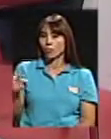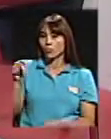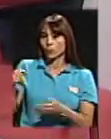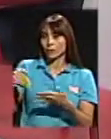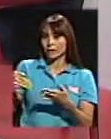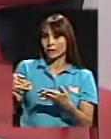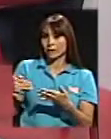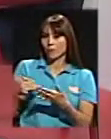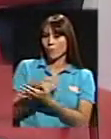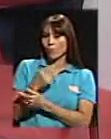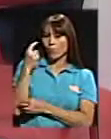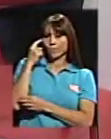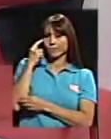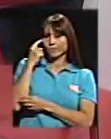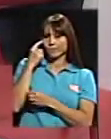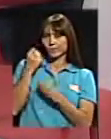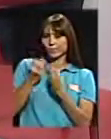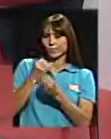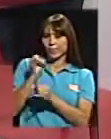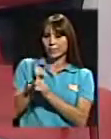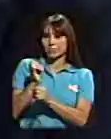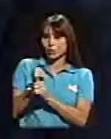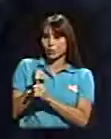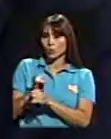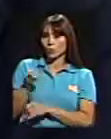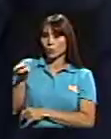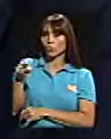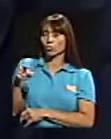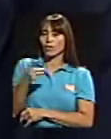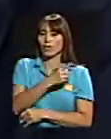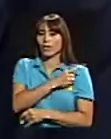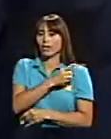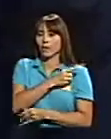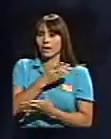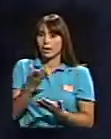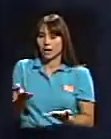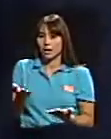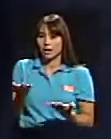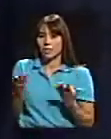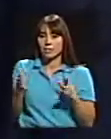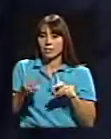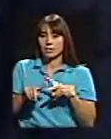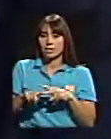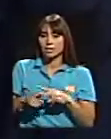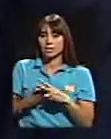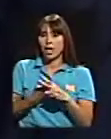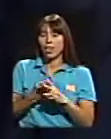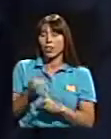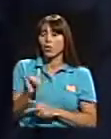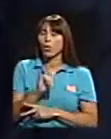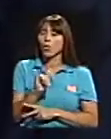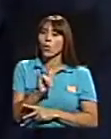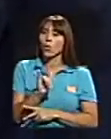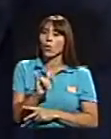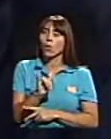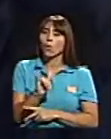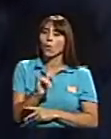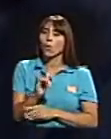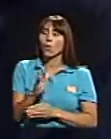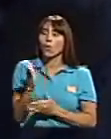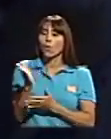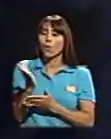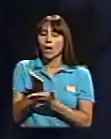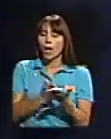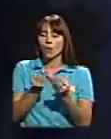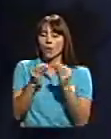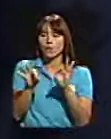nuevo pronóstico del instituto que bajo su dirección se ha iniciado como un activo importante de la Universidad